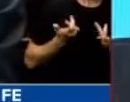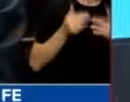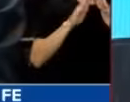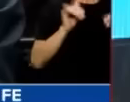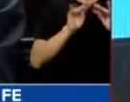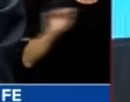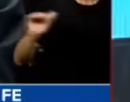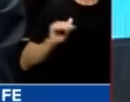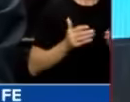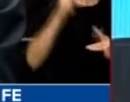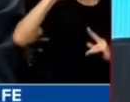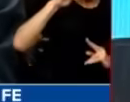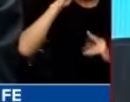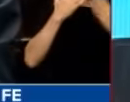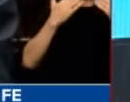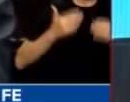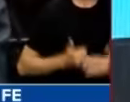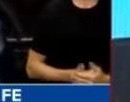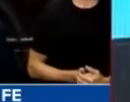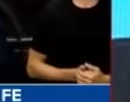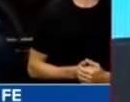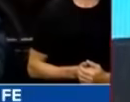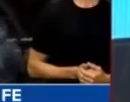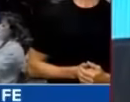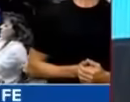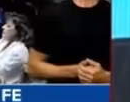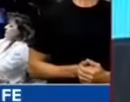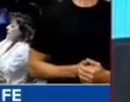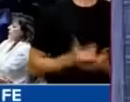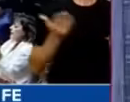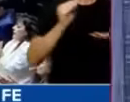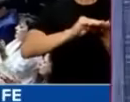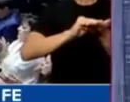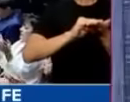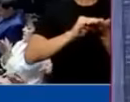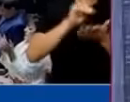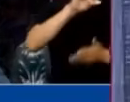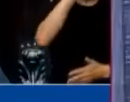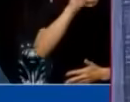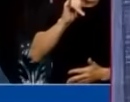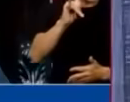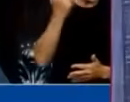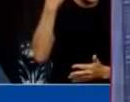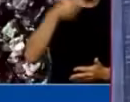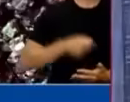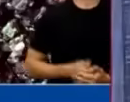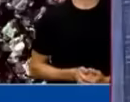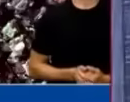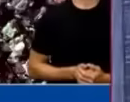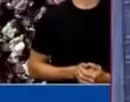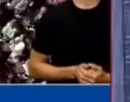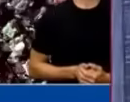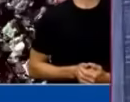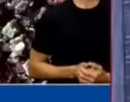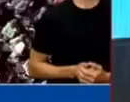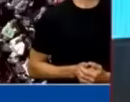estar acá, sí, pero vamos a estar en la calle también. Bueno, cómo... ella es una de las que siempre está en los piquetes. Sí, ¿eh? Sí. Siempre. La vas a ver apoyando los